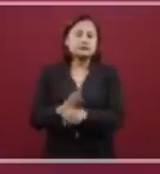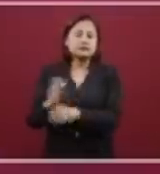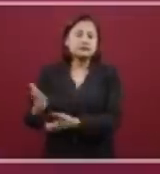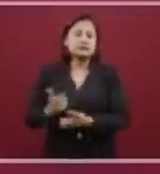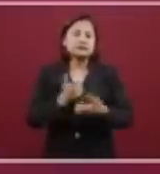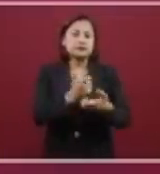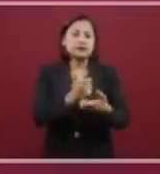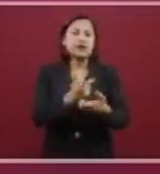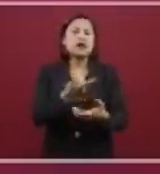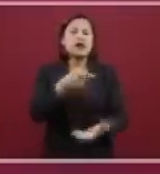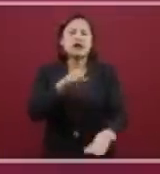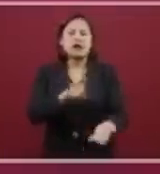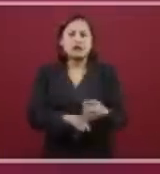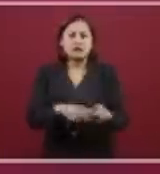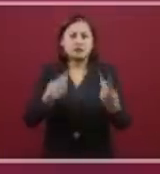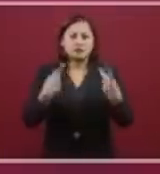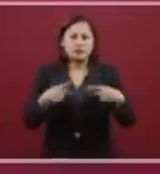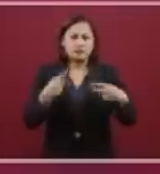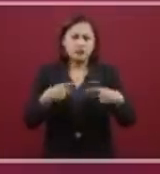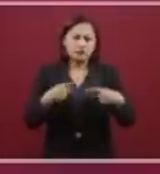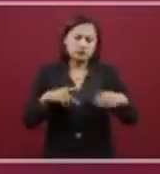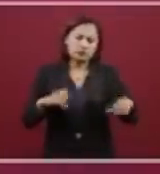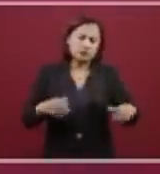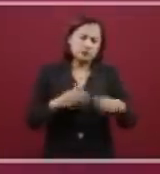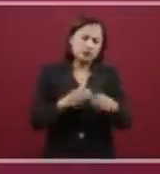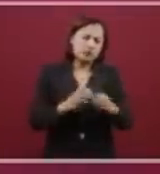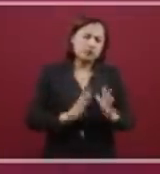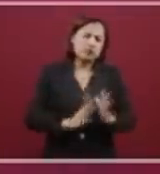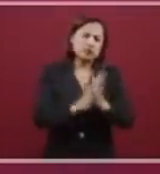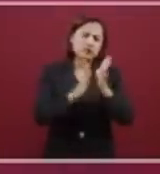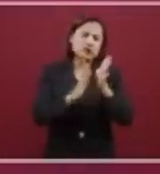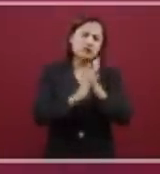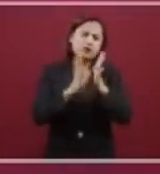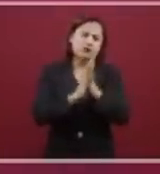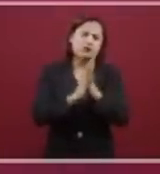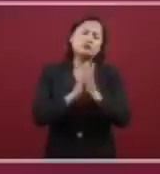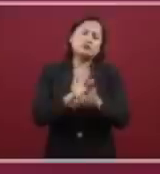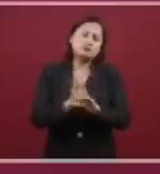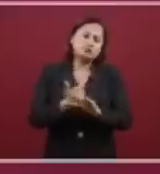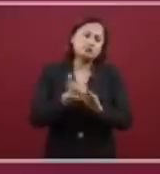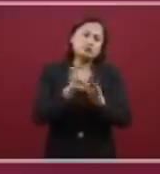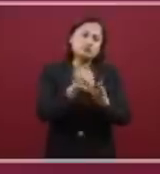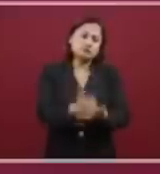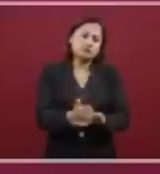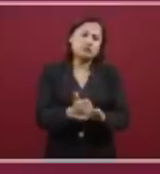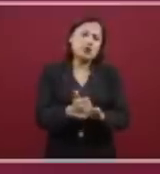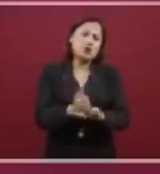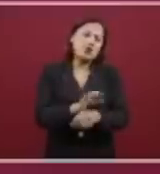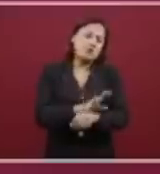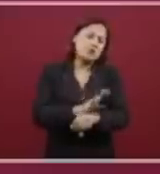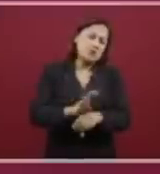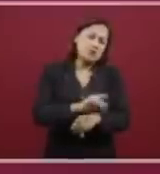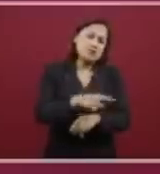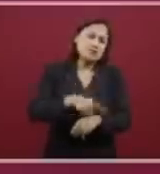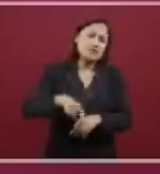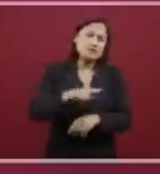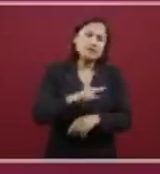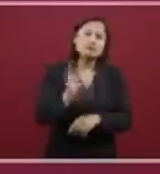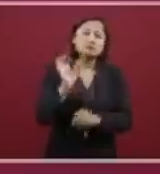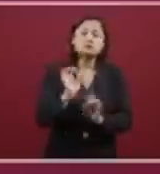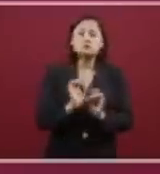los participantes beneficios muy superiores al riesgo que asumían por una eventual cancelación del proyecto